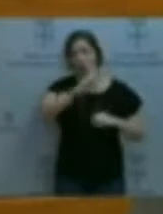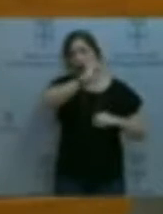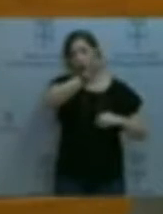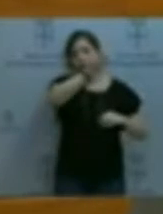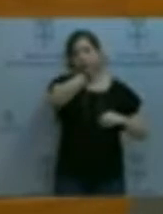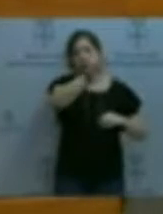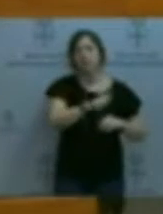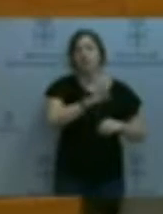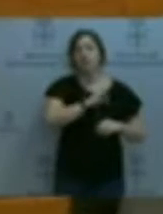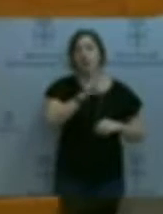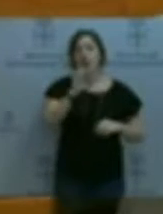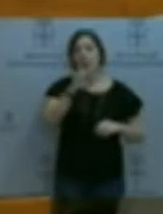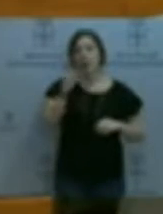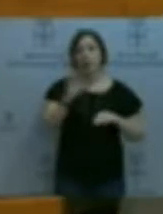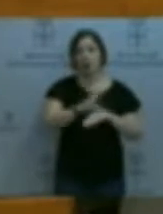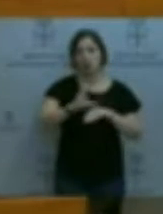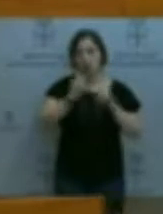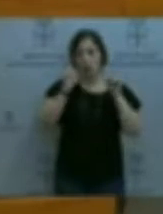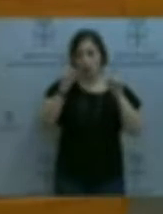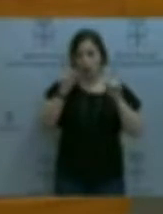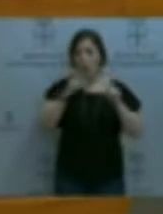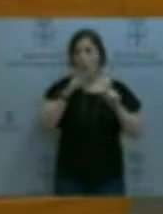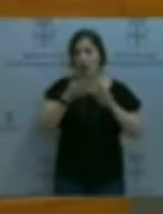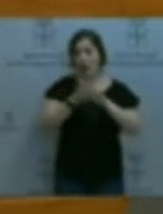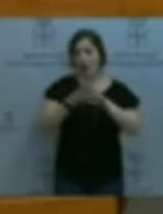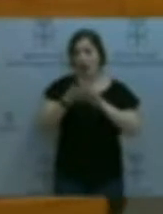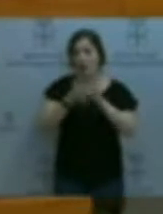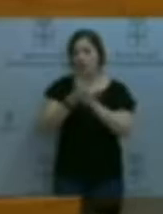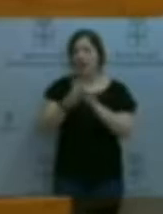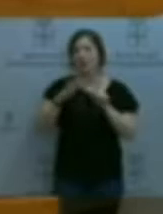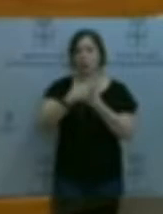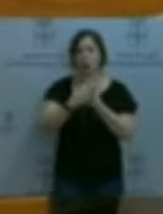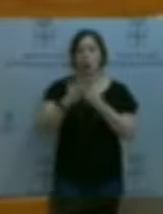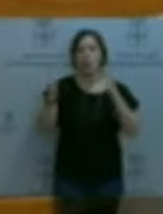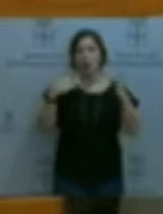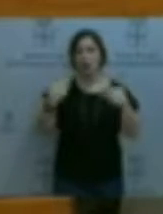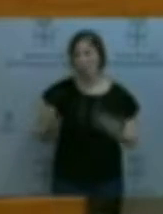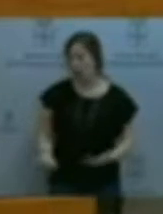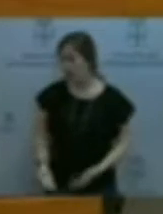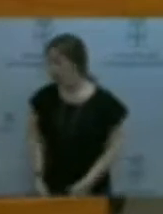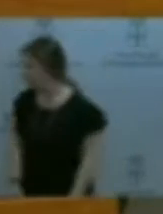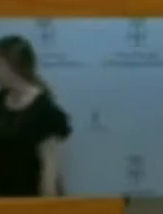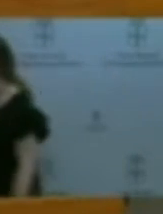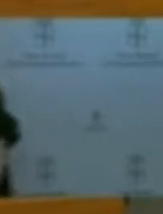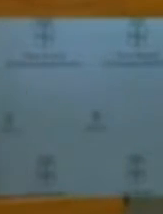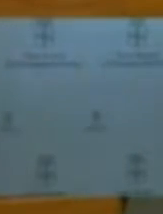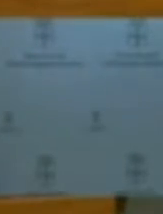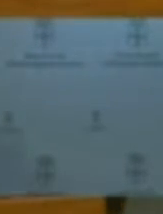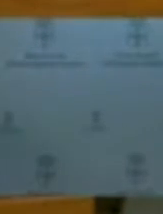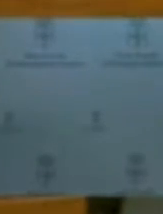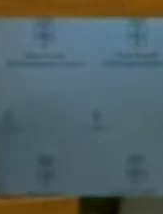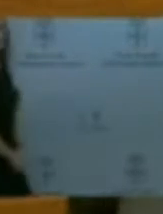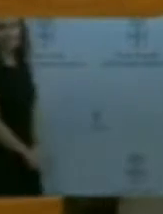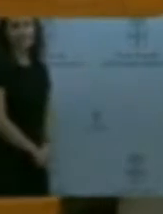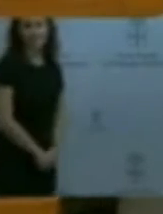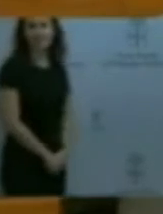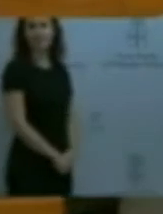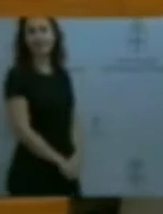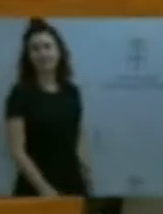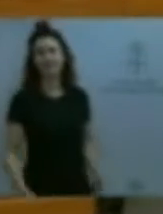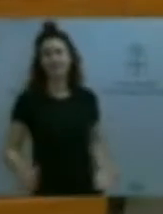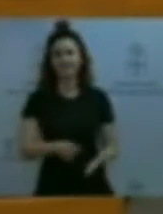hablando. Fue el Gobierno del Partido Popular quien vuelve otra vez a relanzar el proyecto y quien vuelve a apostar por este proyecto desde el